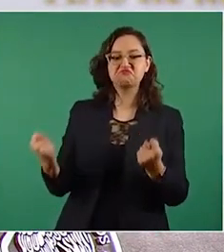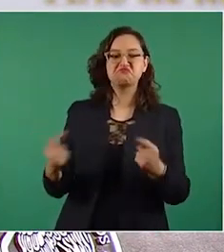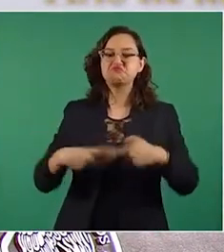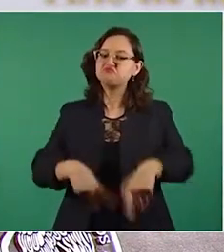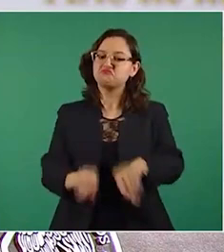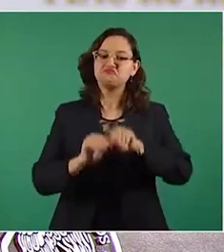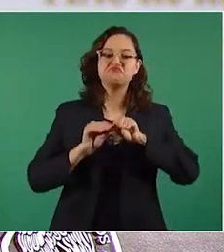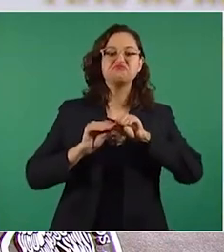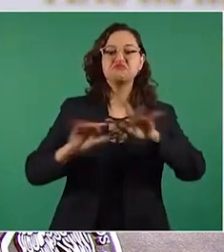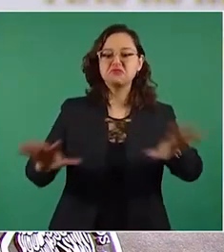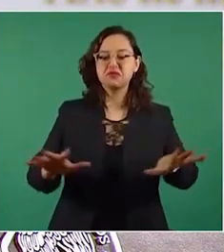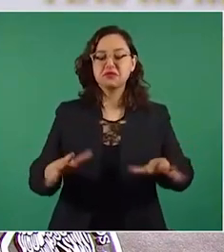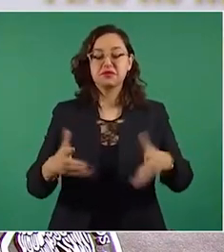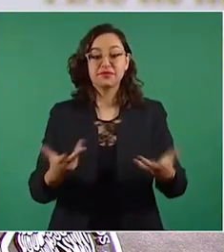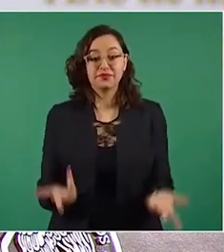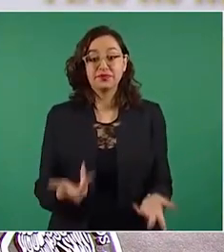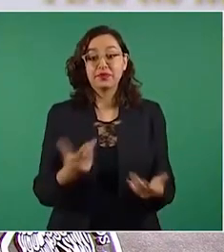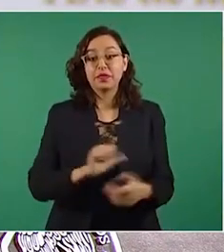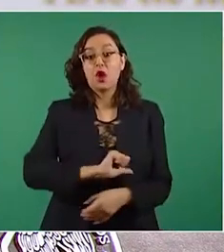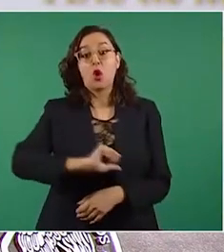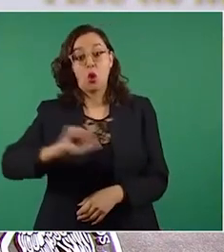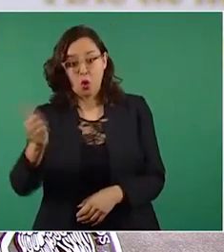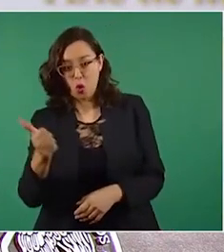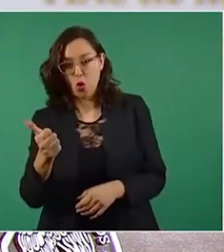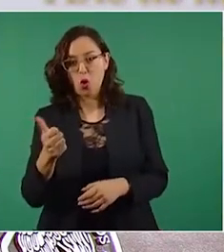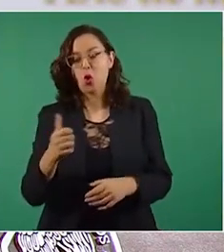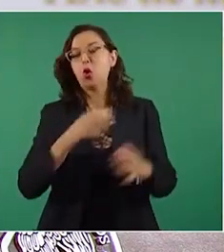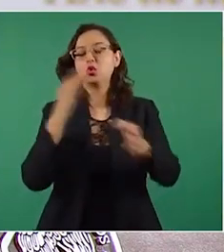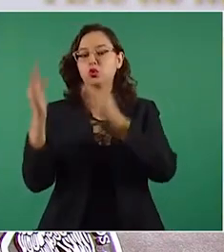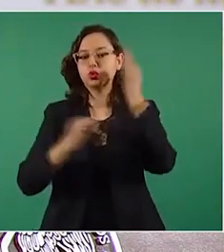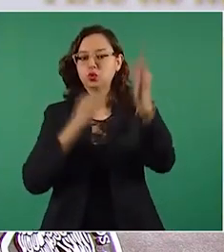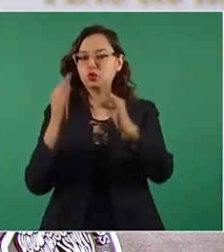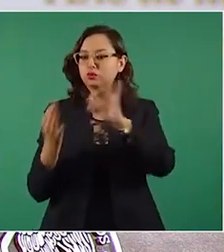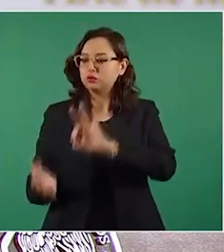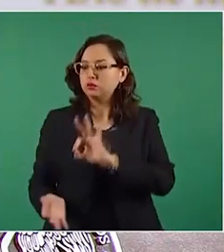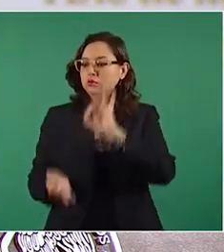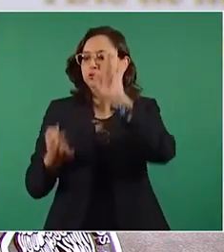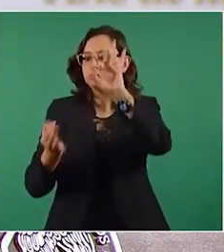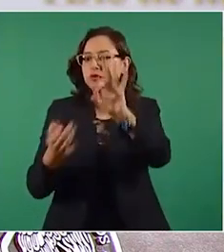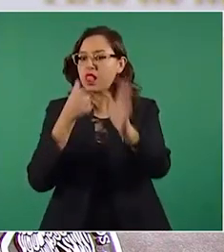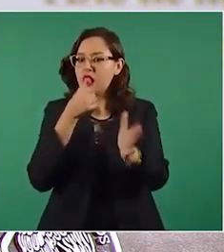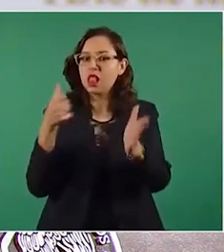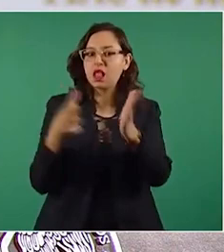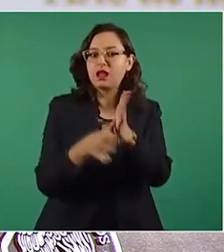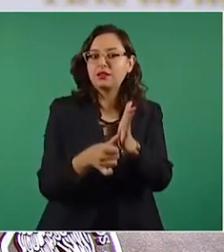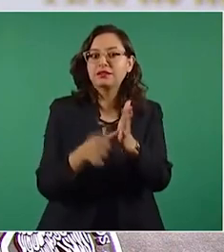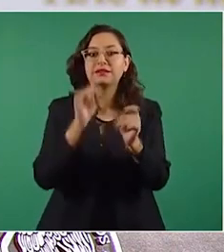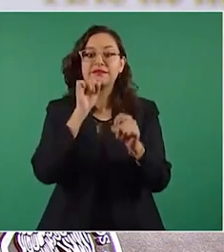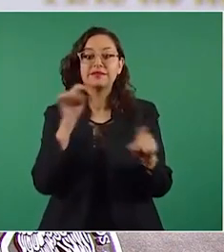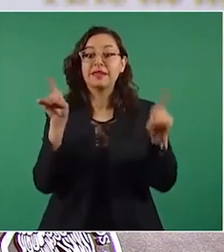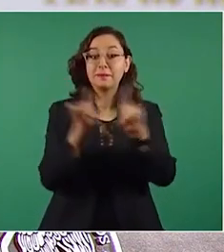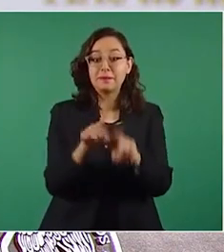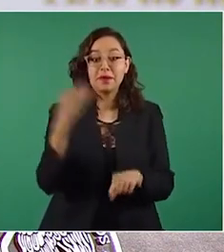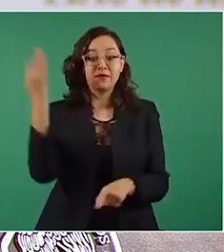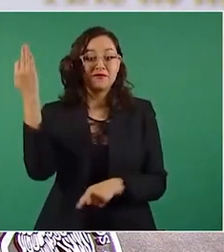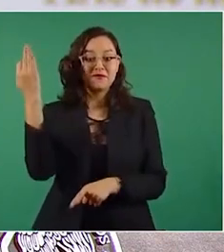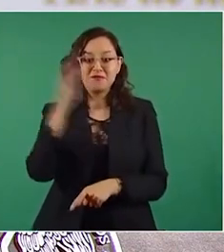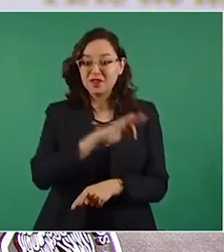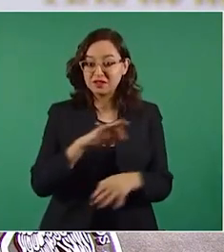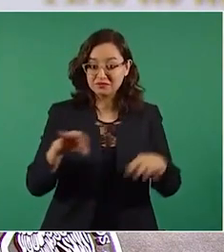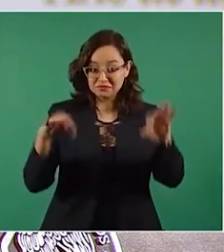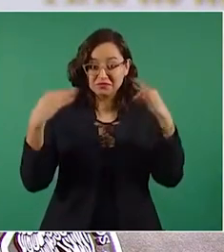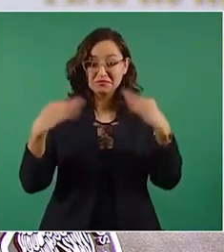el asunto. Aunque otros medios publicaron otra carta que también resulta falsa, porque no es un